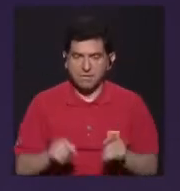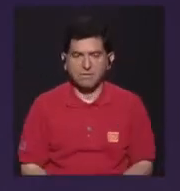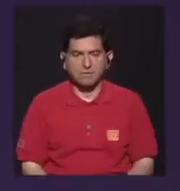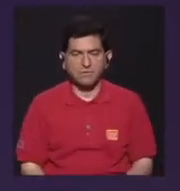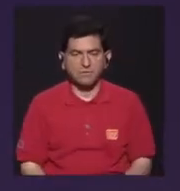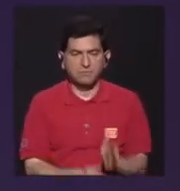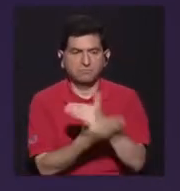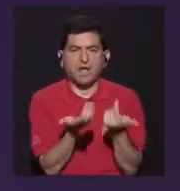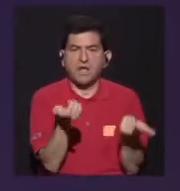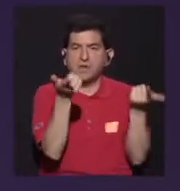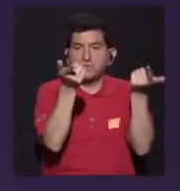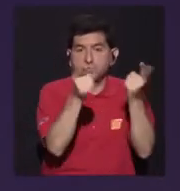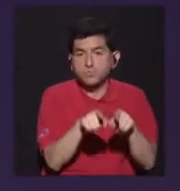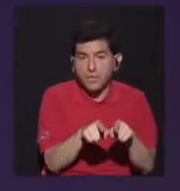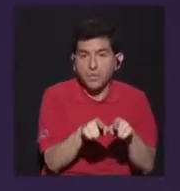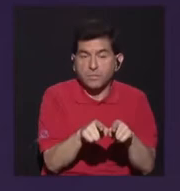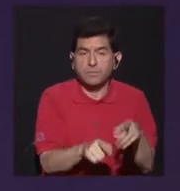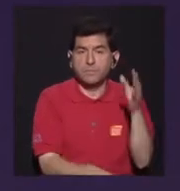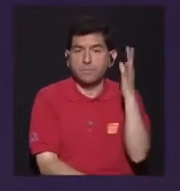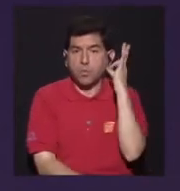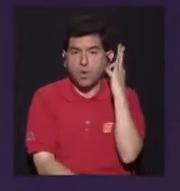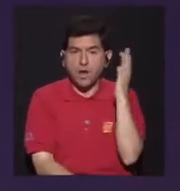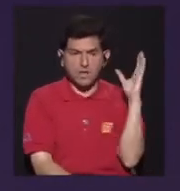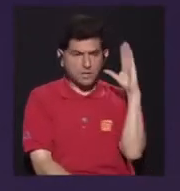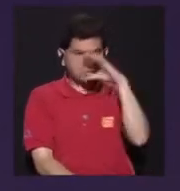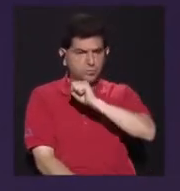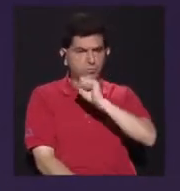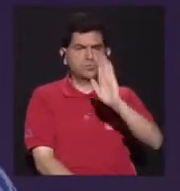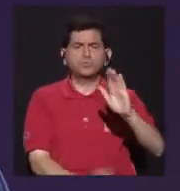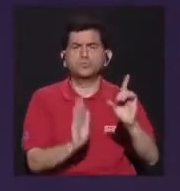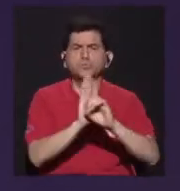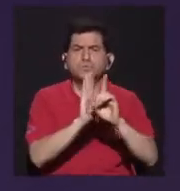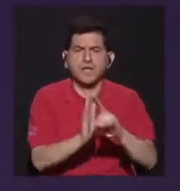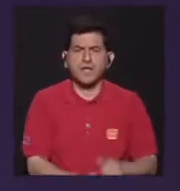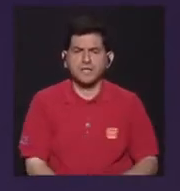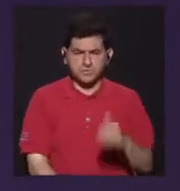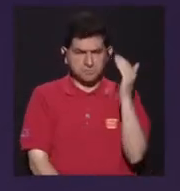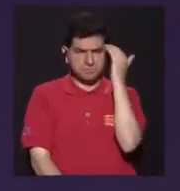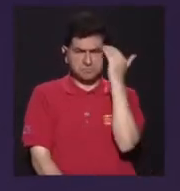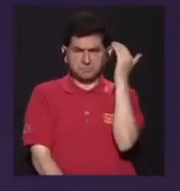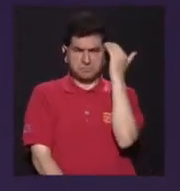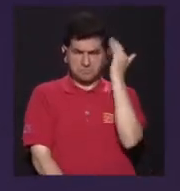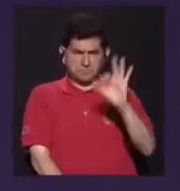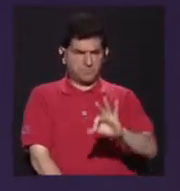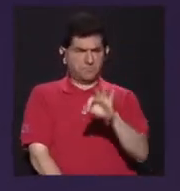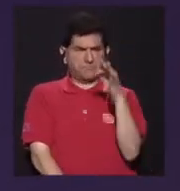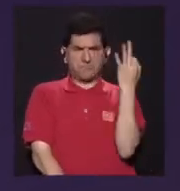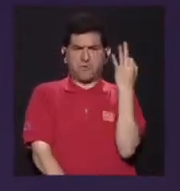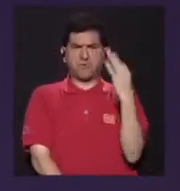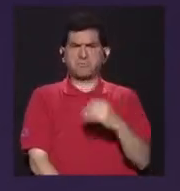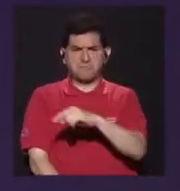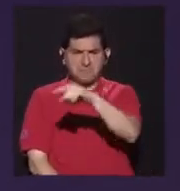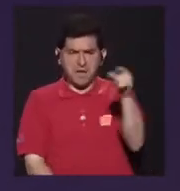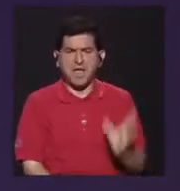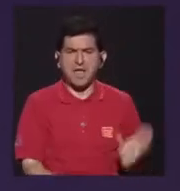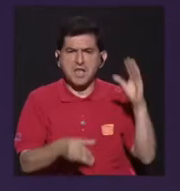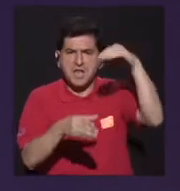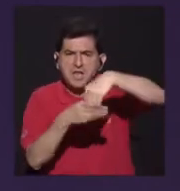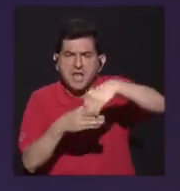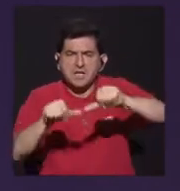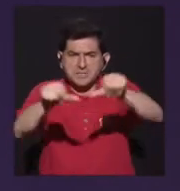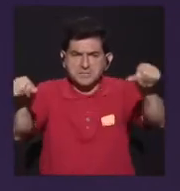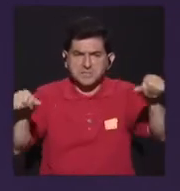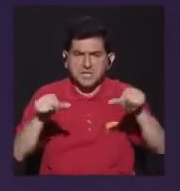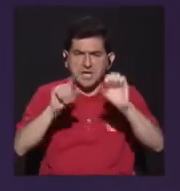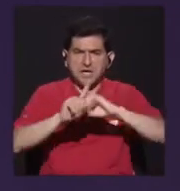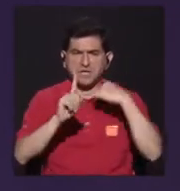pasado algo que las mujeres se han enterado de sus derechos, han conocido la forma en cómo poder involucrarse en áreas de la